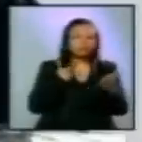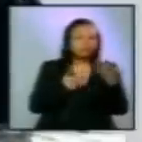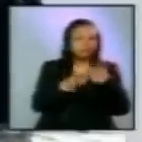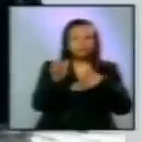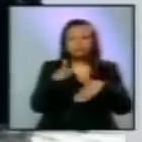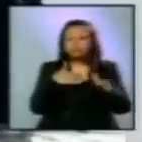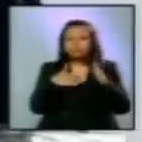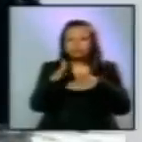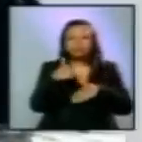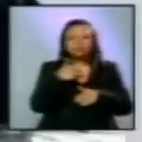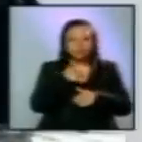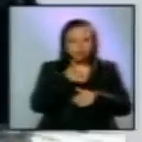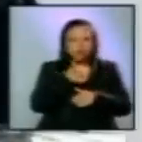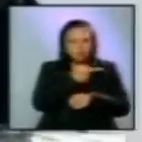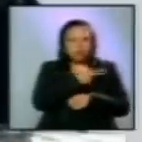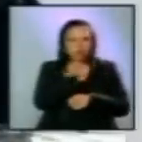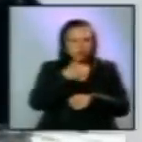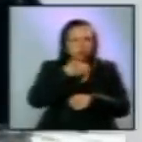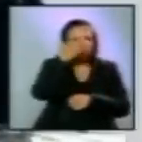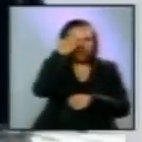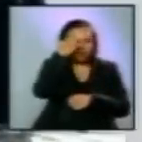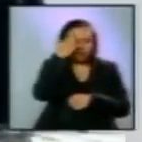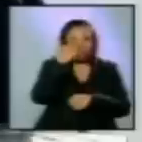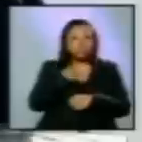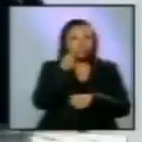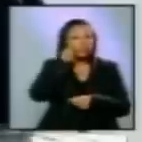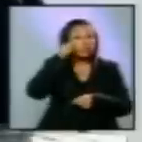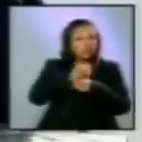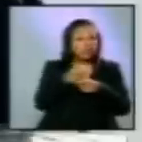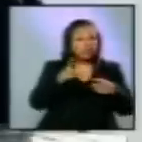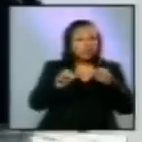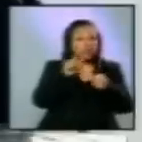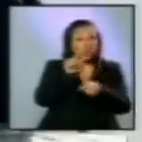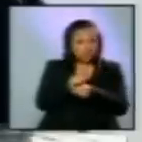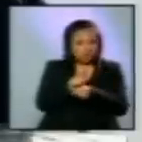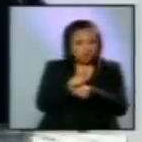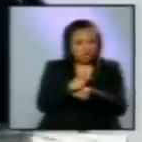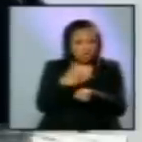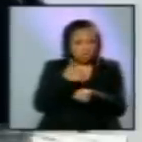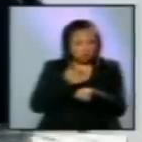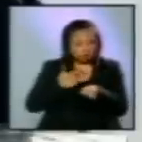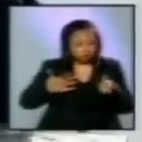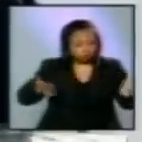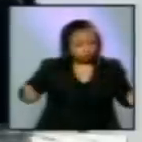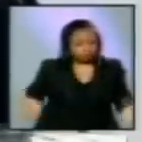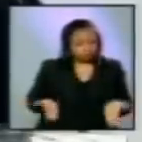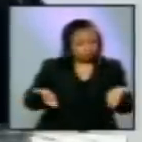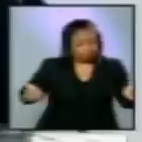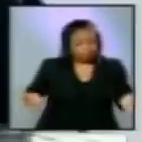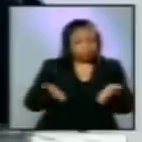la pobreza. Fui secretaria de Desarrollo Social e impulsé con enorme vigor el programa